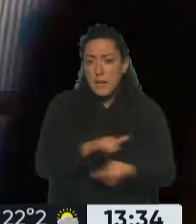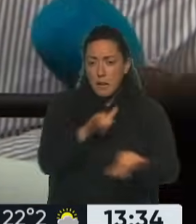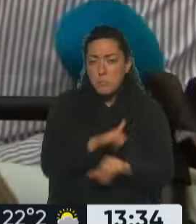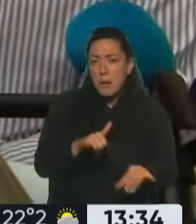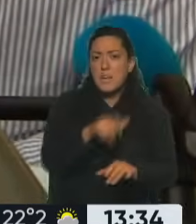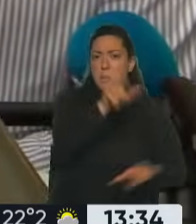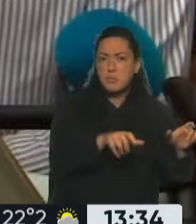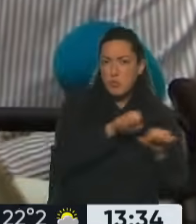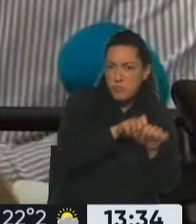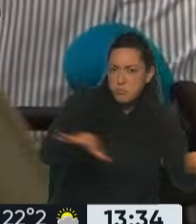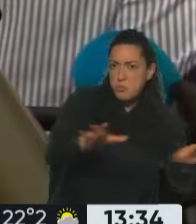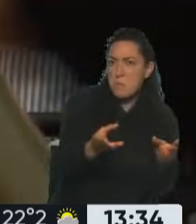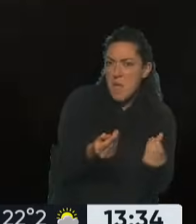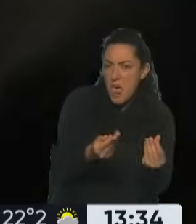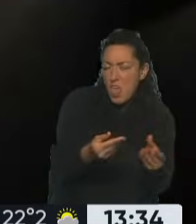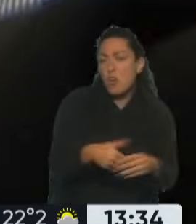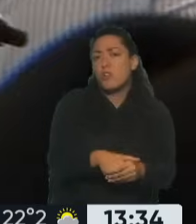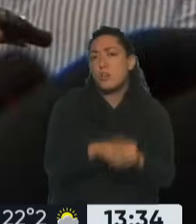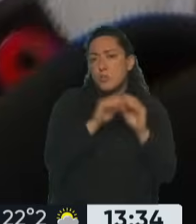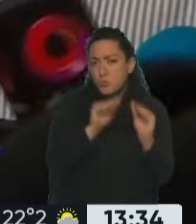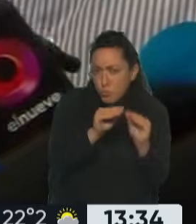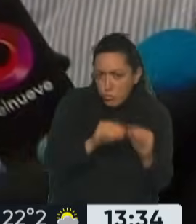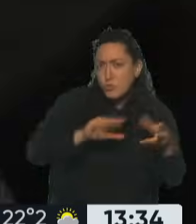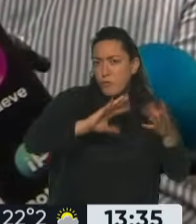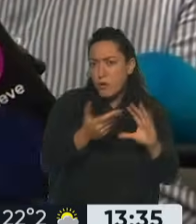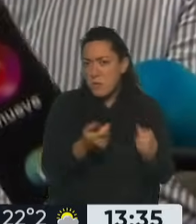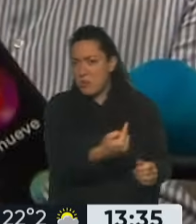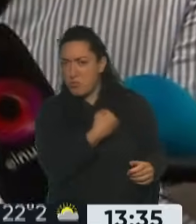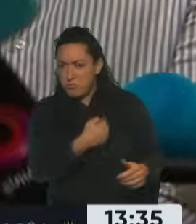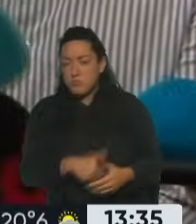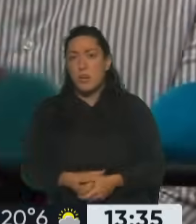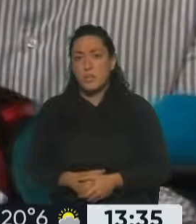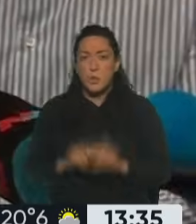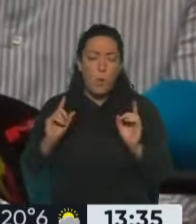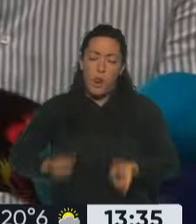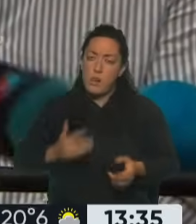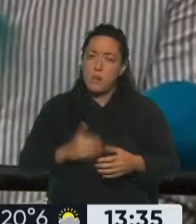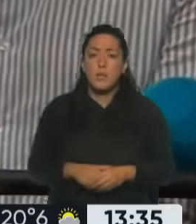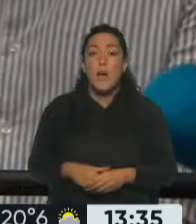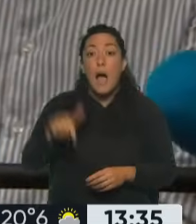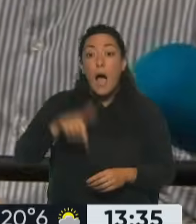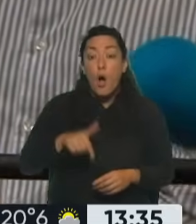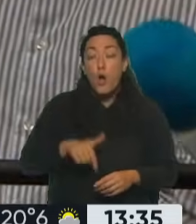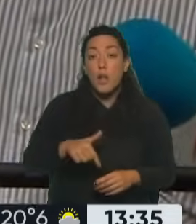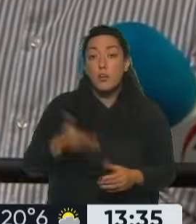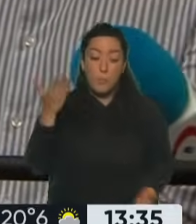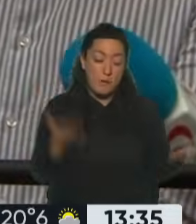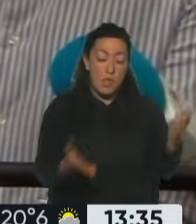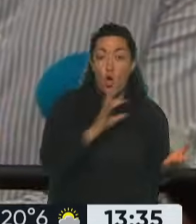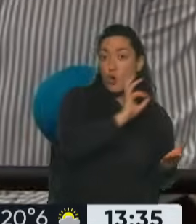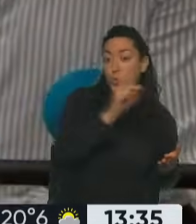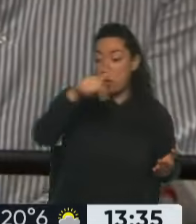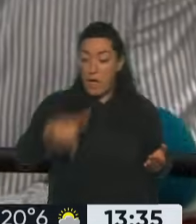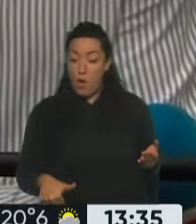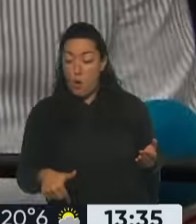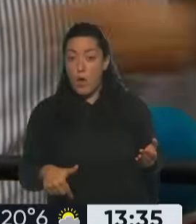miedo y toda la campaña sucia que nos han hecho. Javier, ¿tiene más expectativa ahora que en octubre? De vuelta,